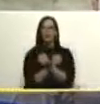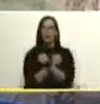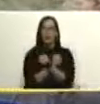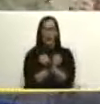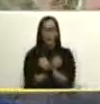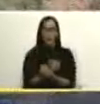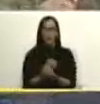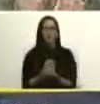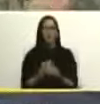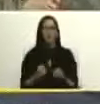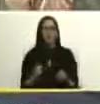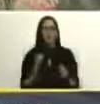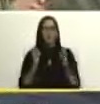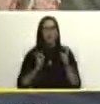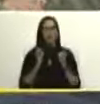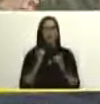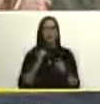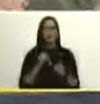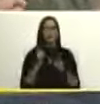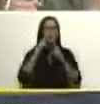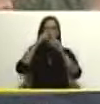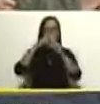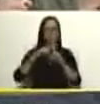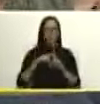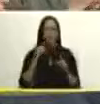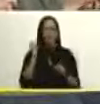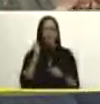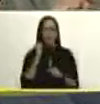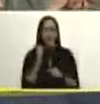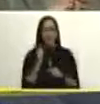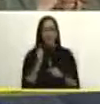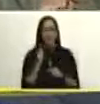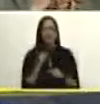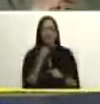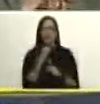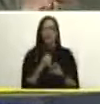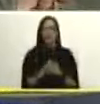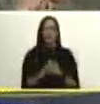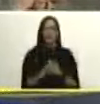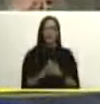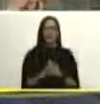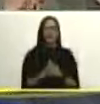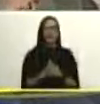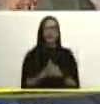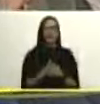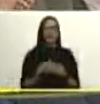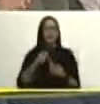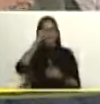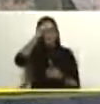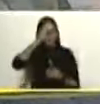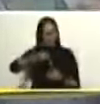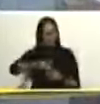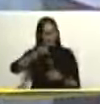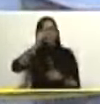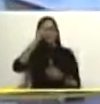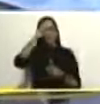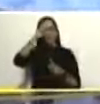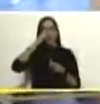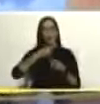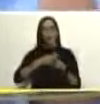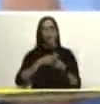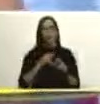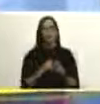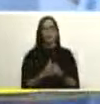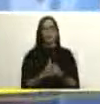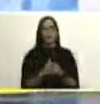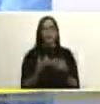el entusiasmo con el que están asumiendo esta tarea, pues no queda otra que quitarse el sombrero ante ellos. Ante las